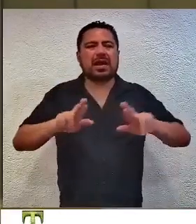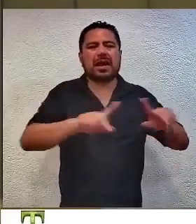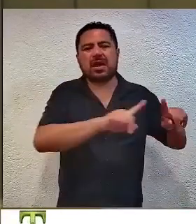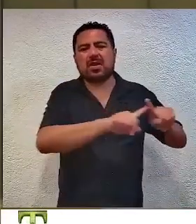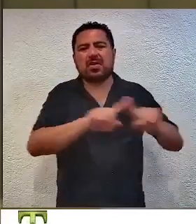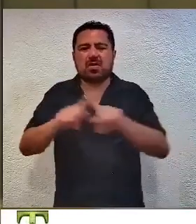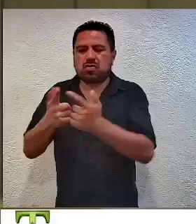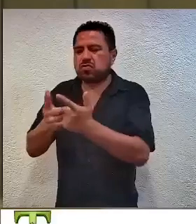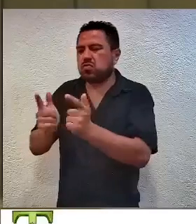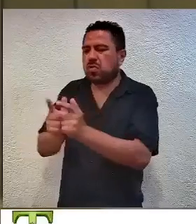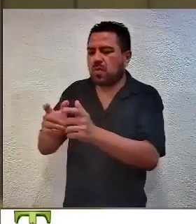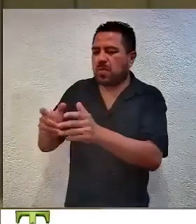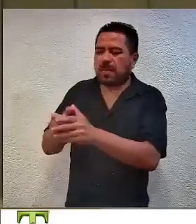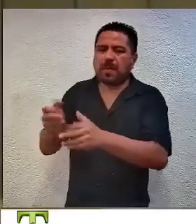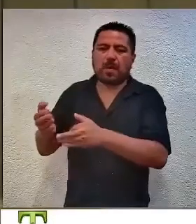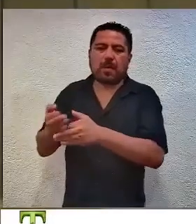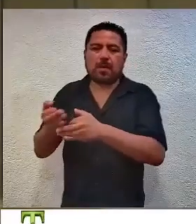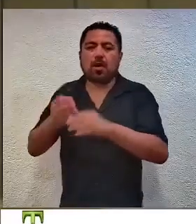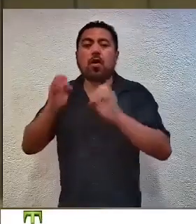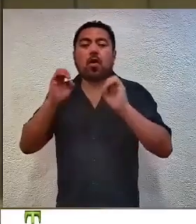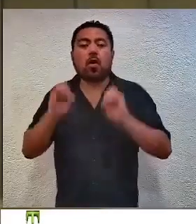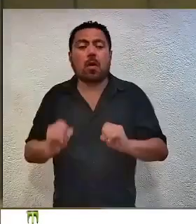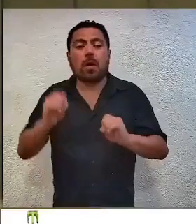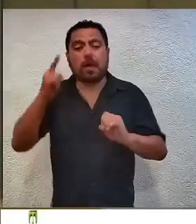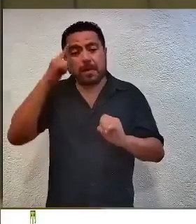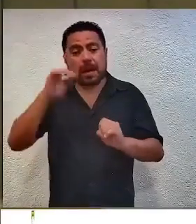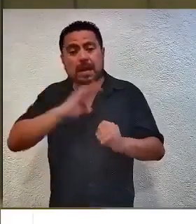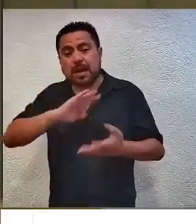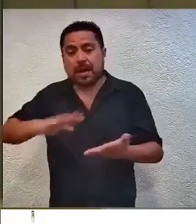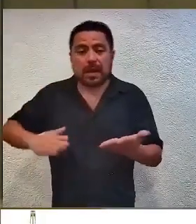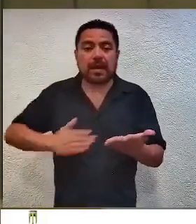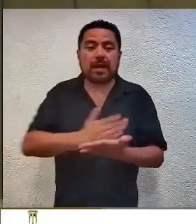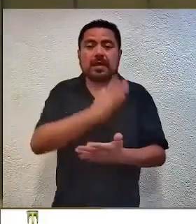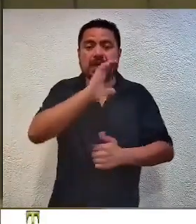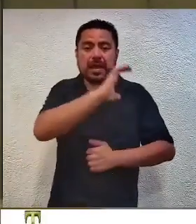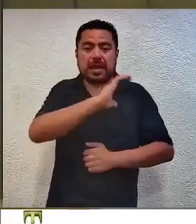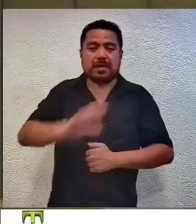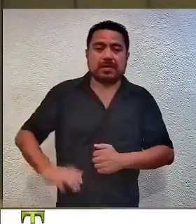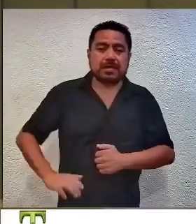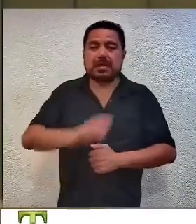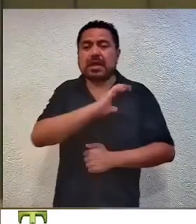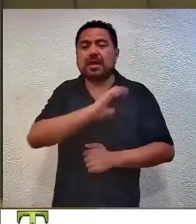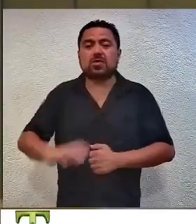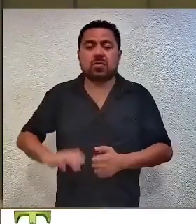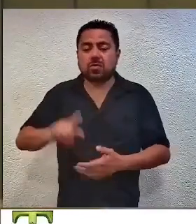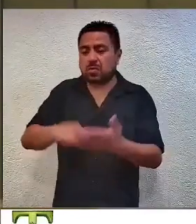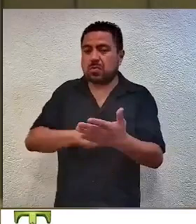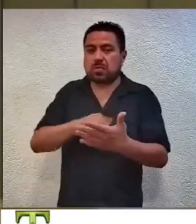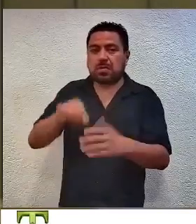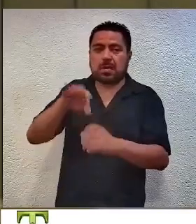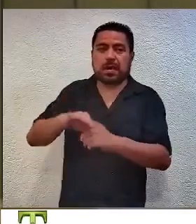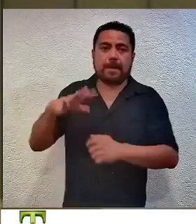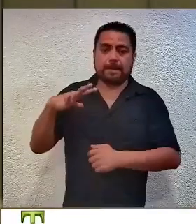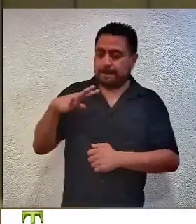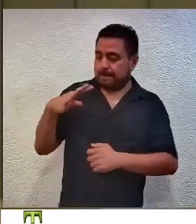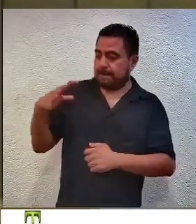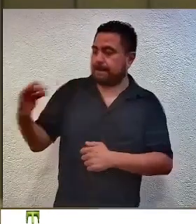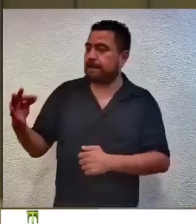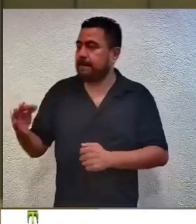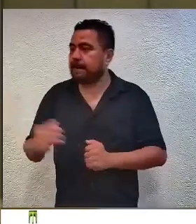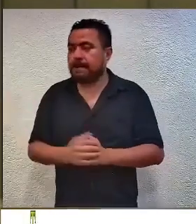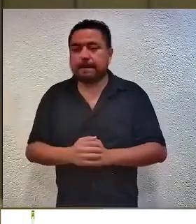del Partido Morena o para acceder a una candidatura a puestos de elección popular. A su vez,